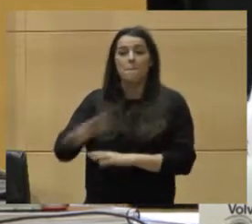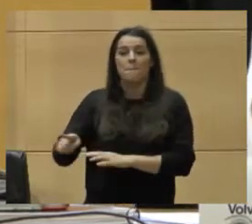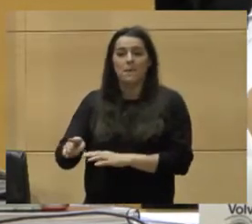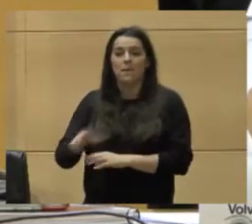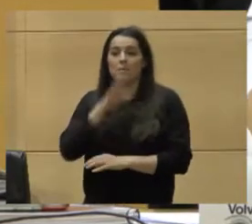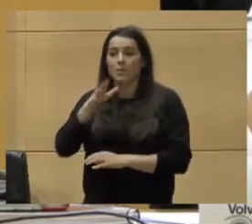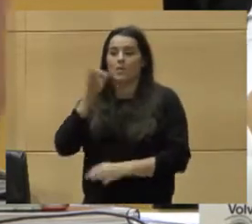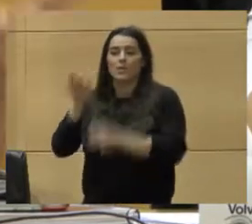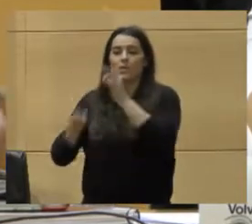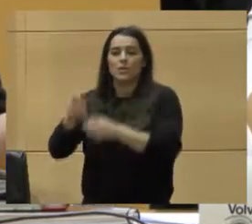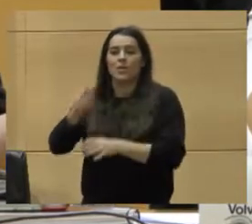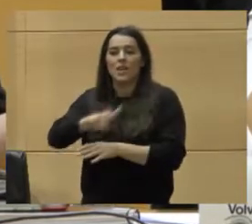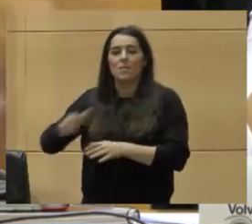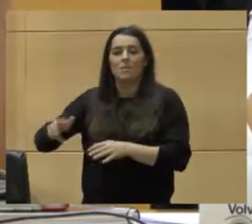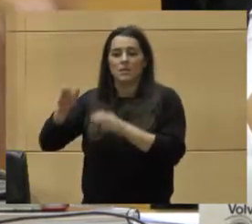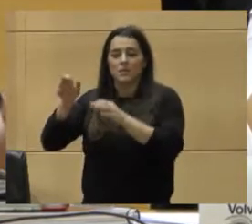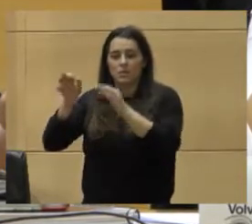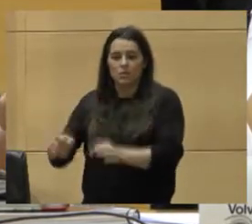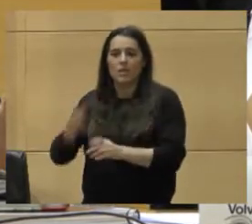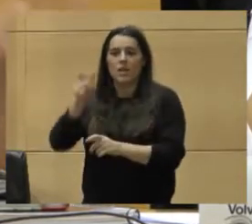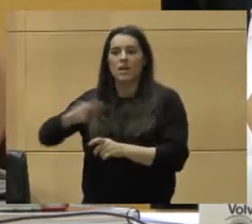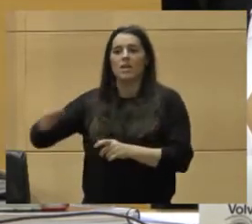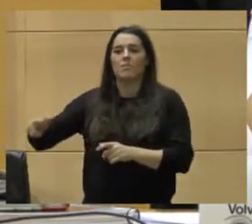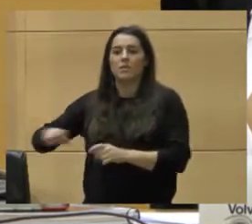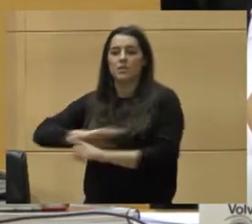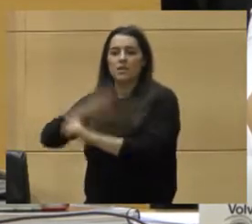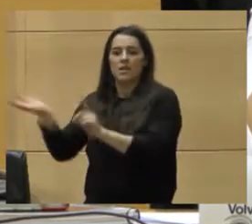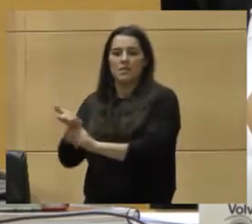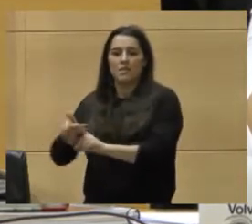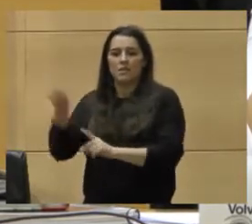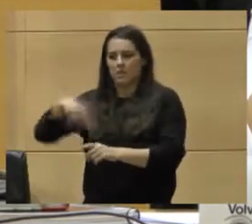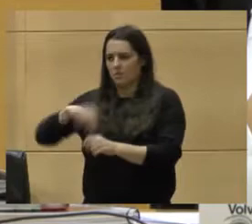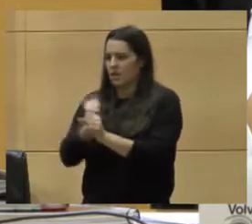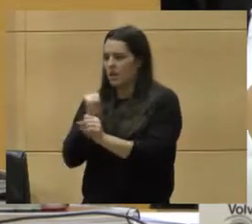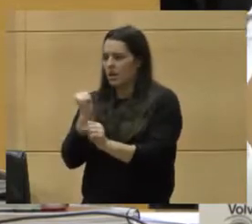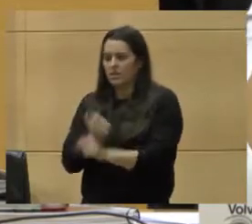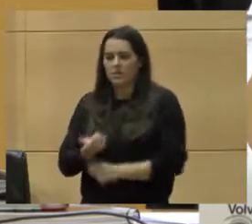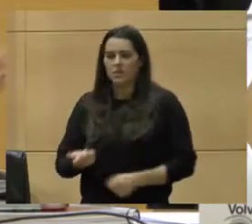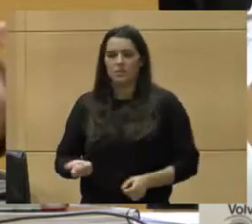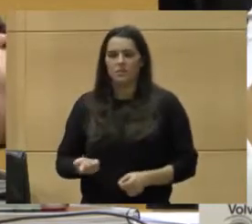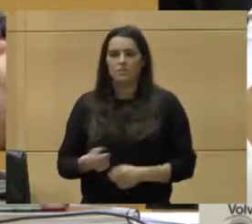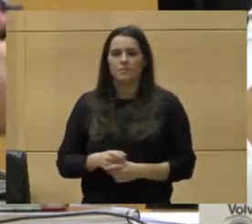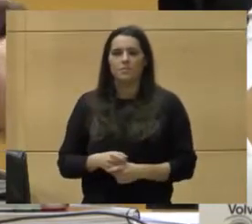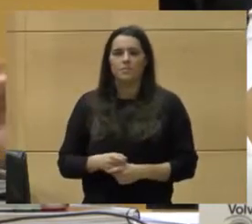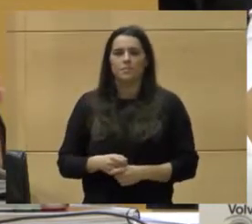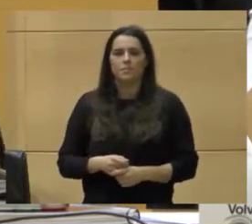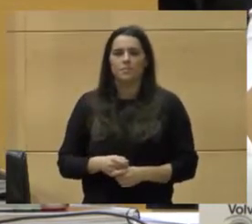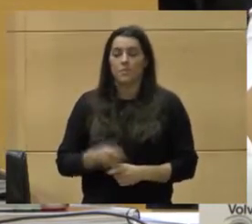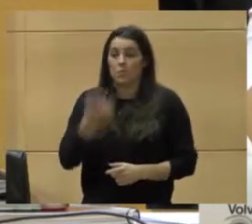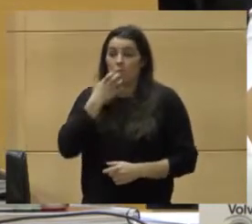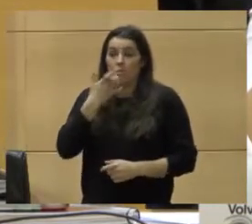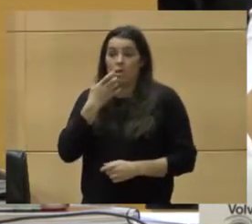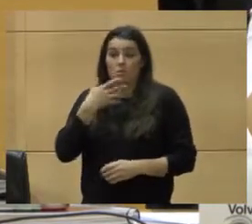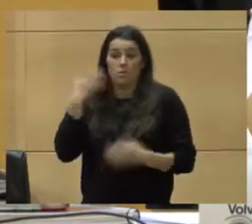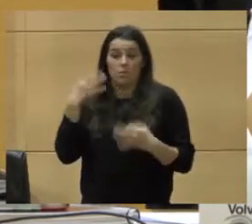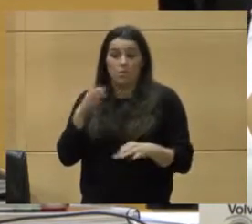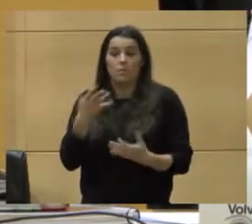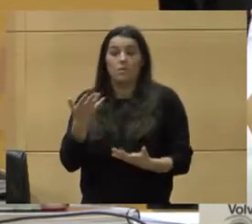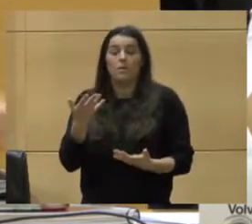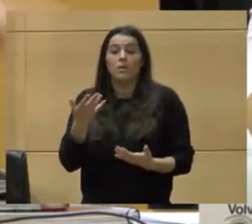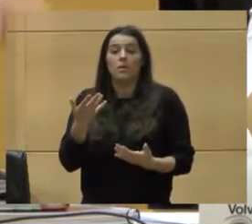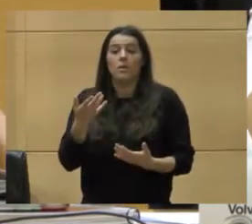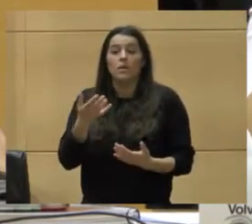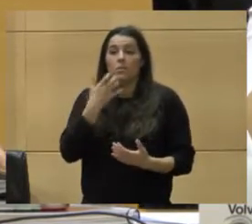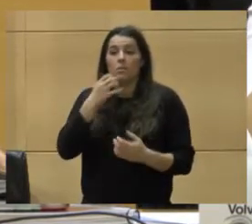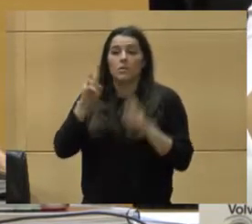todos los ámbitos porque afecta a lo laboral evidentemente pero está también poner un ejemplo muy sencillo a la vivienda en el